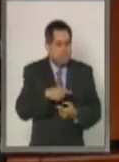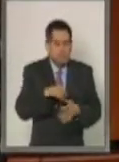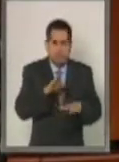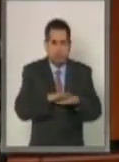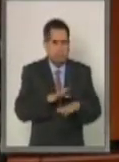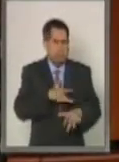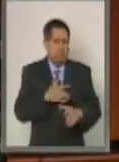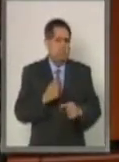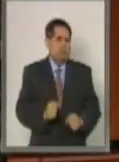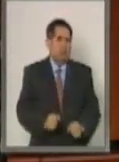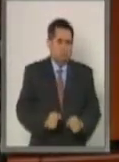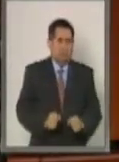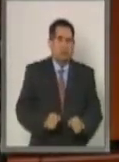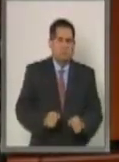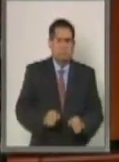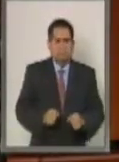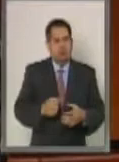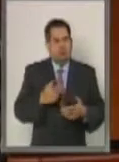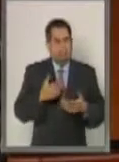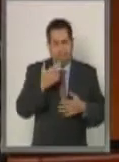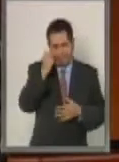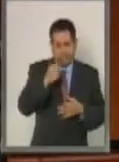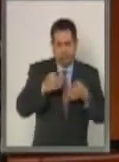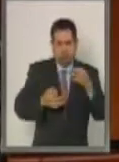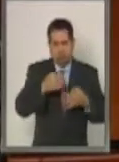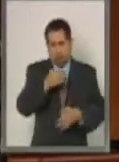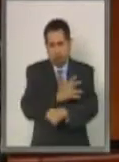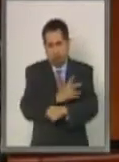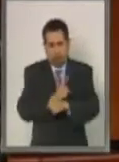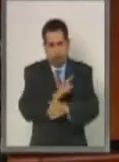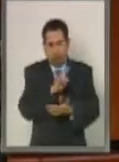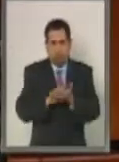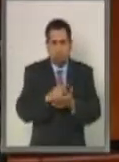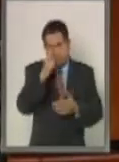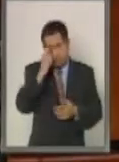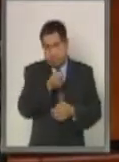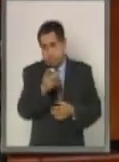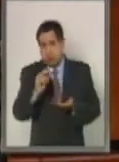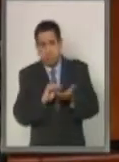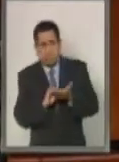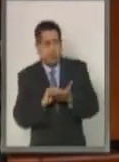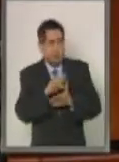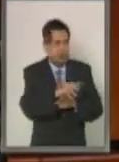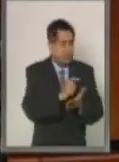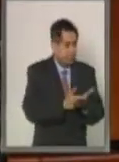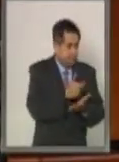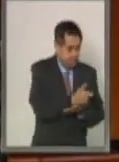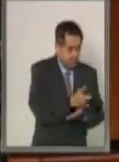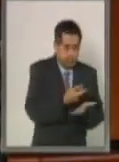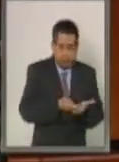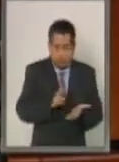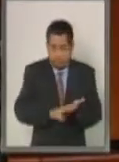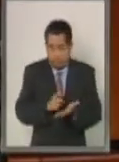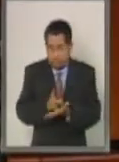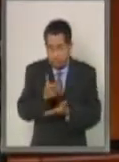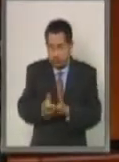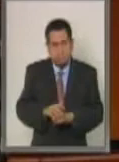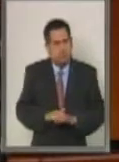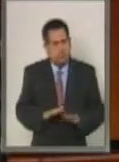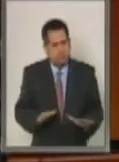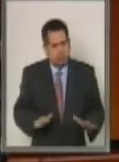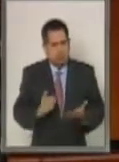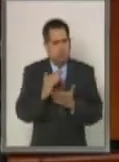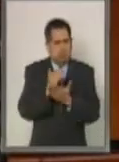certeza y seguridad jurídica a los inversionistas y proporcionar